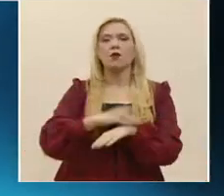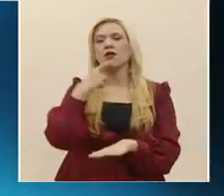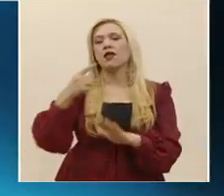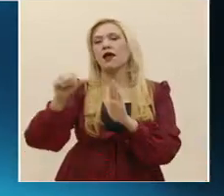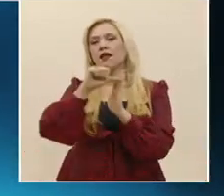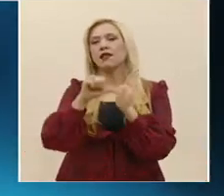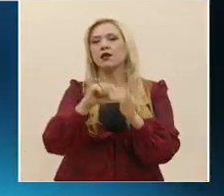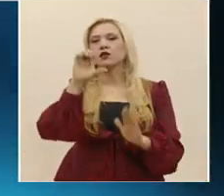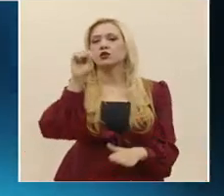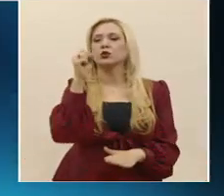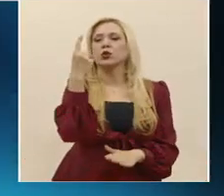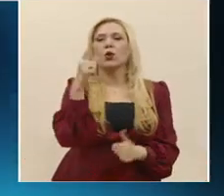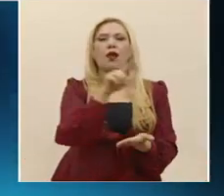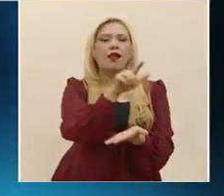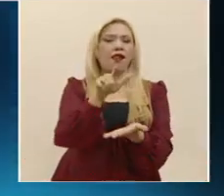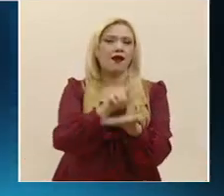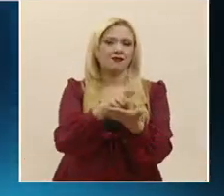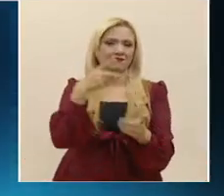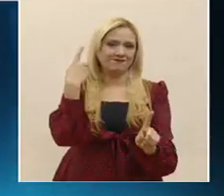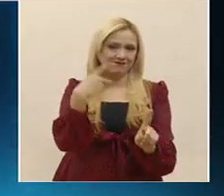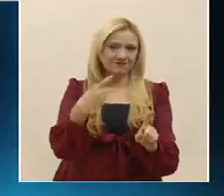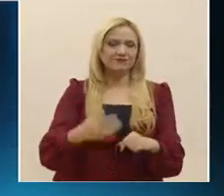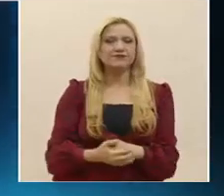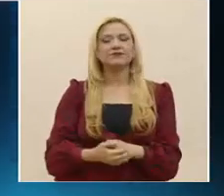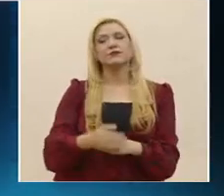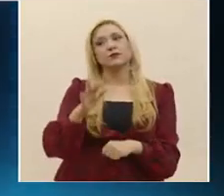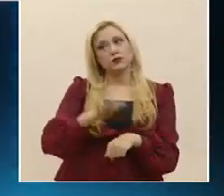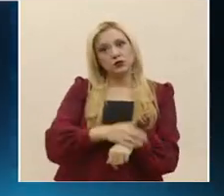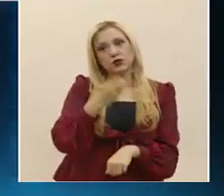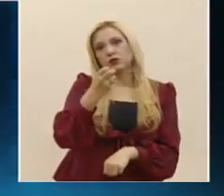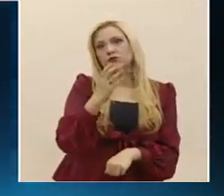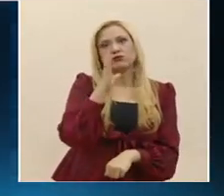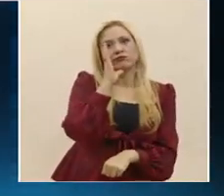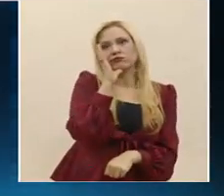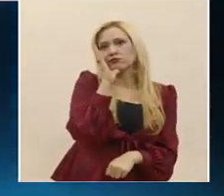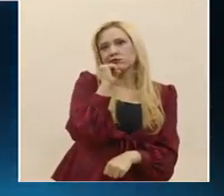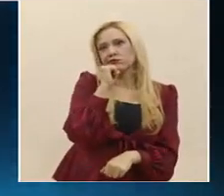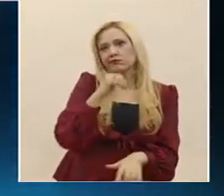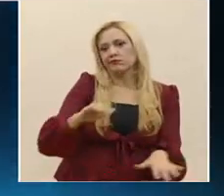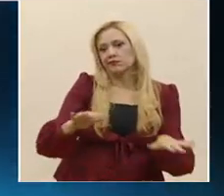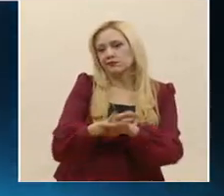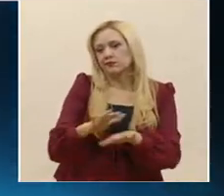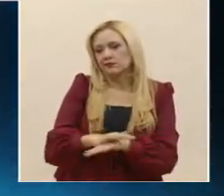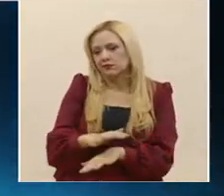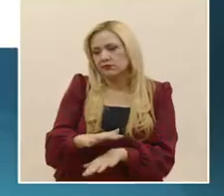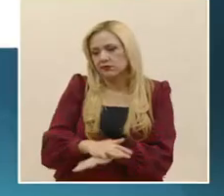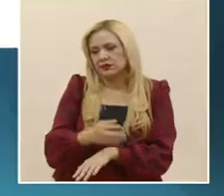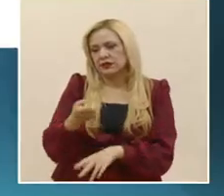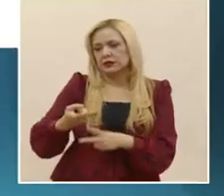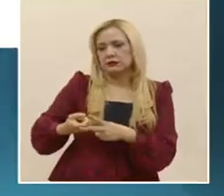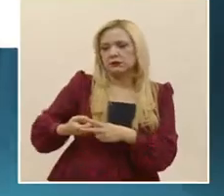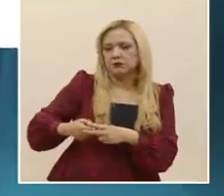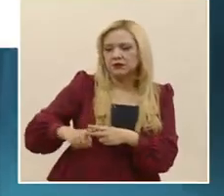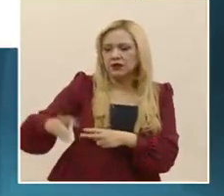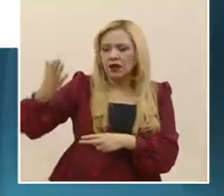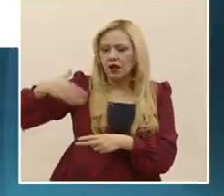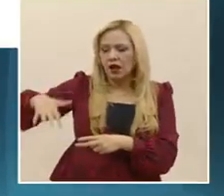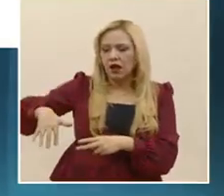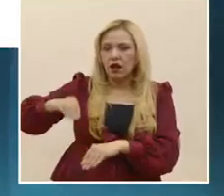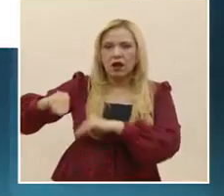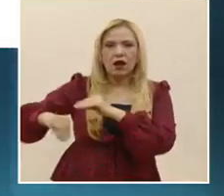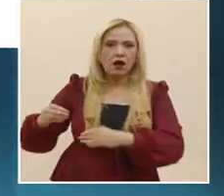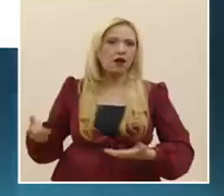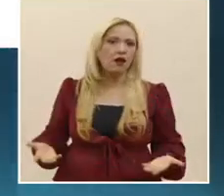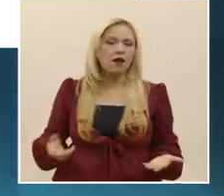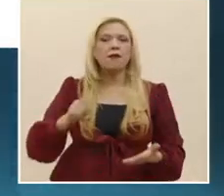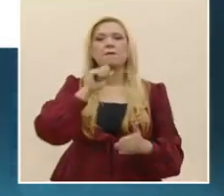artículo 61 de la ley en la materia y por ende no puede actualizarse en el auto inicial. En el semanario judicial